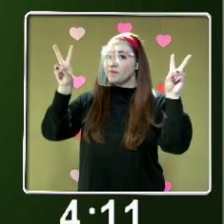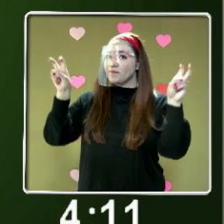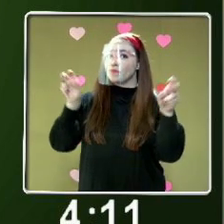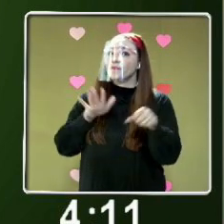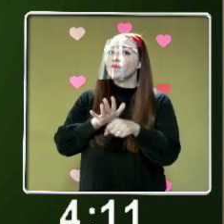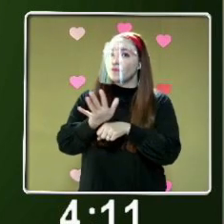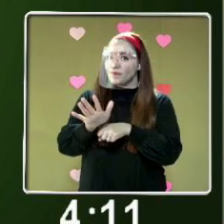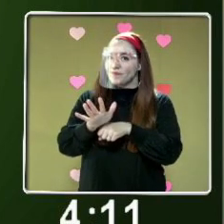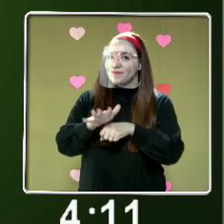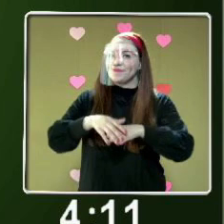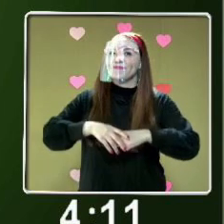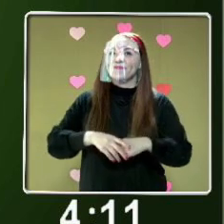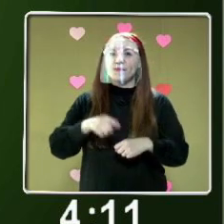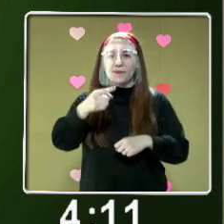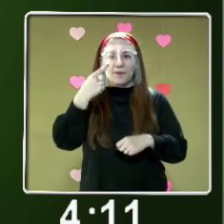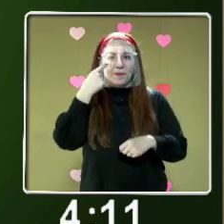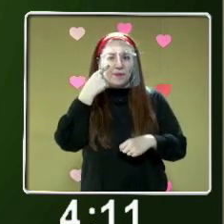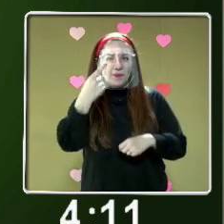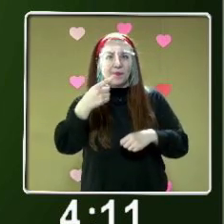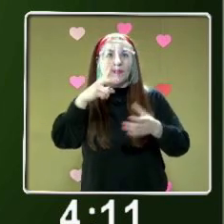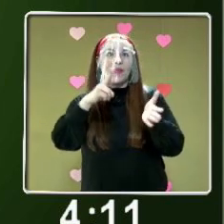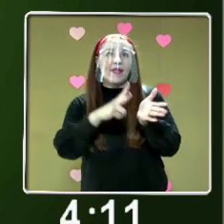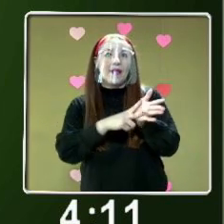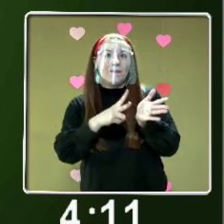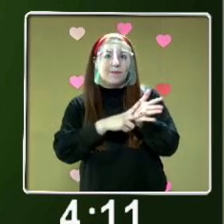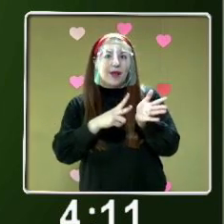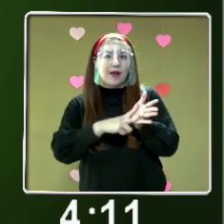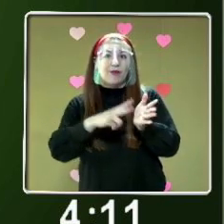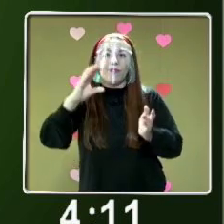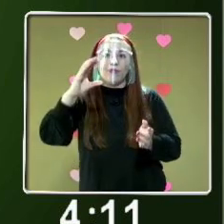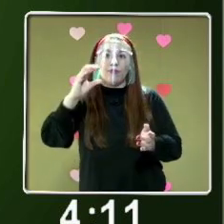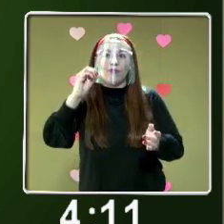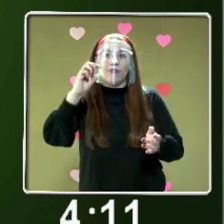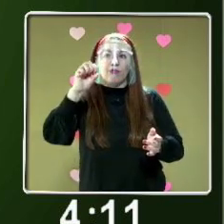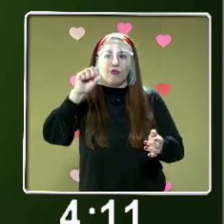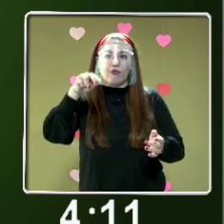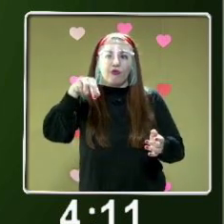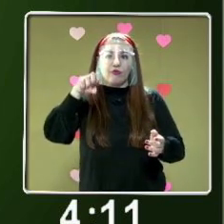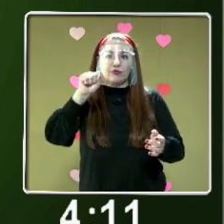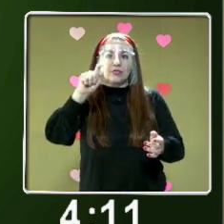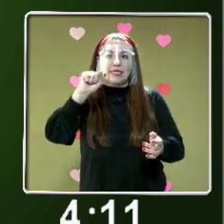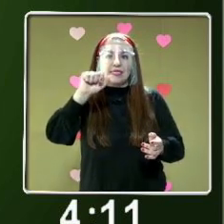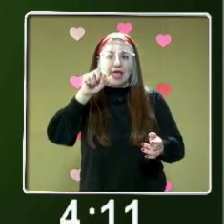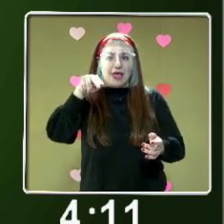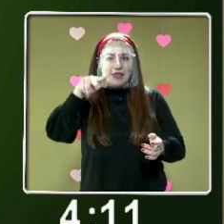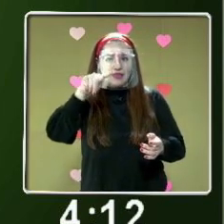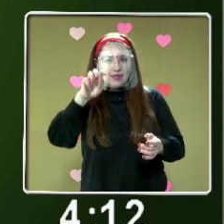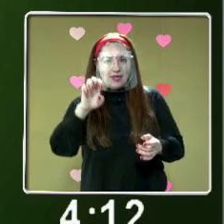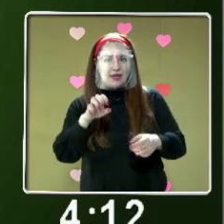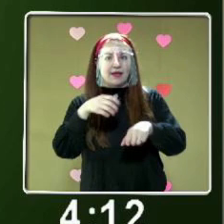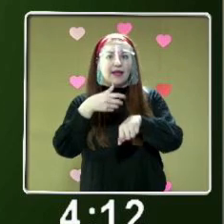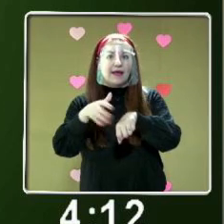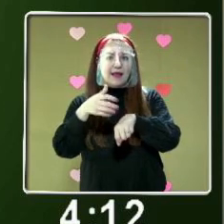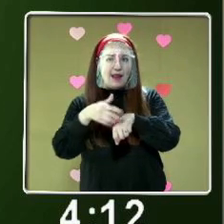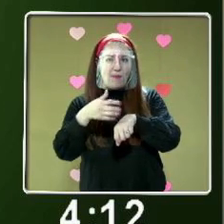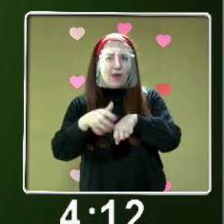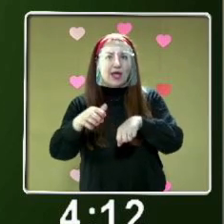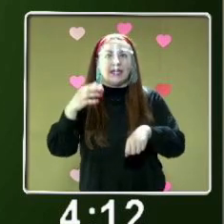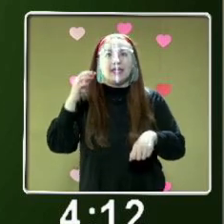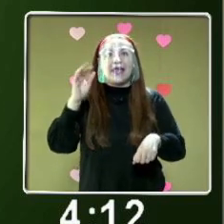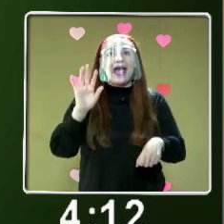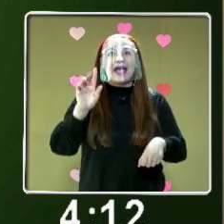corresponde el día de hoy. Ok, vamos a ver el valor constante que te vas a apoyar tú de la página 73 a la